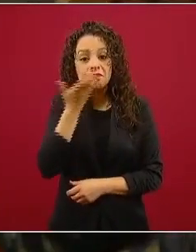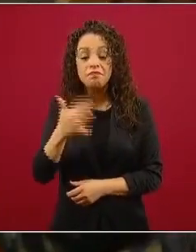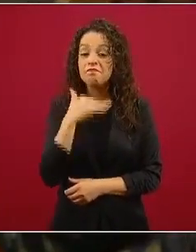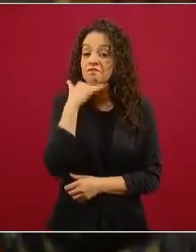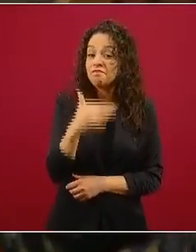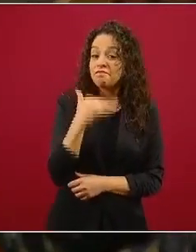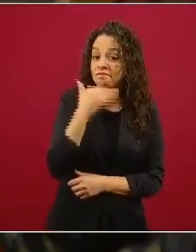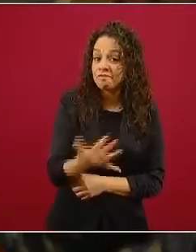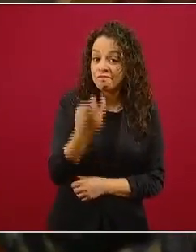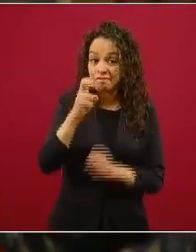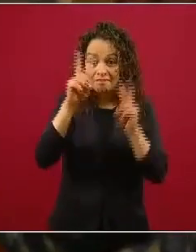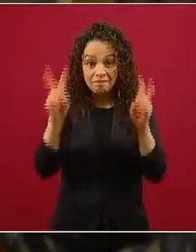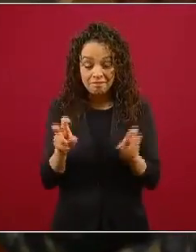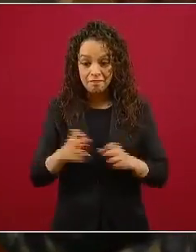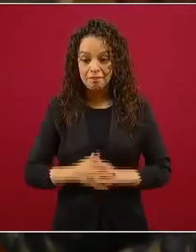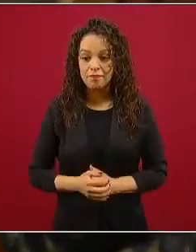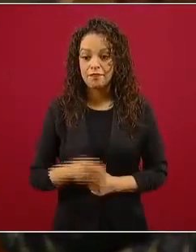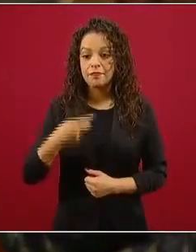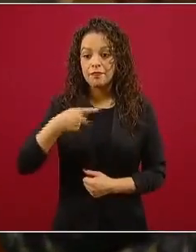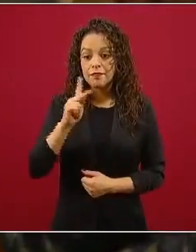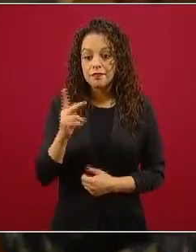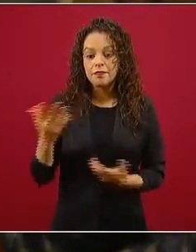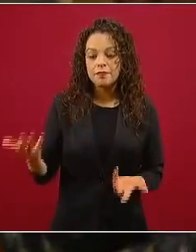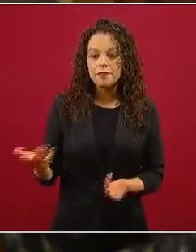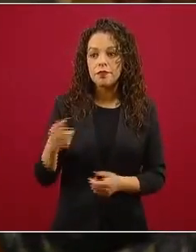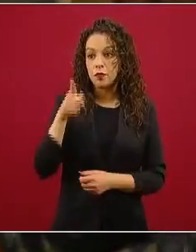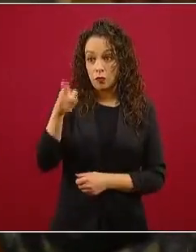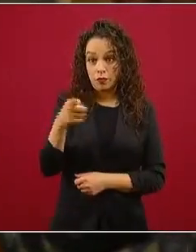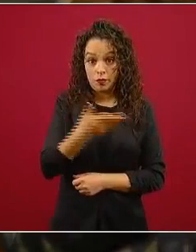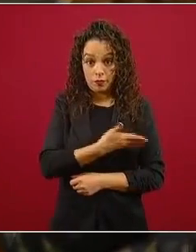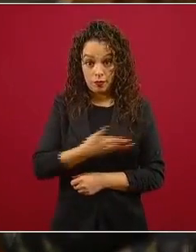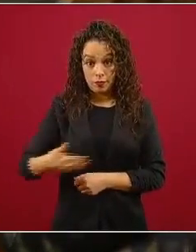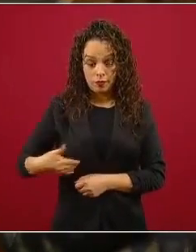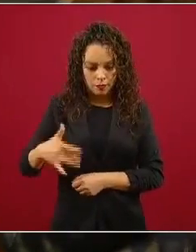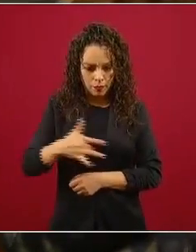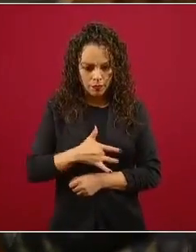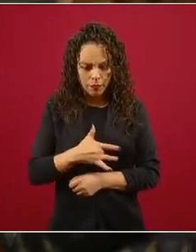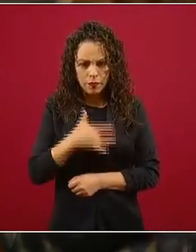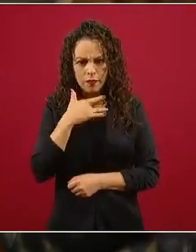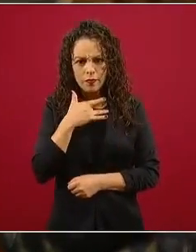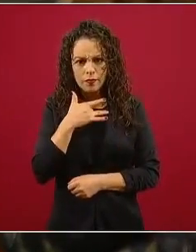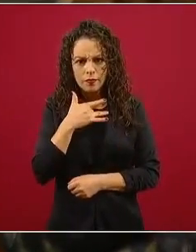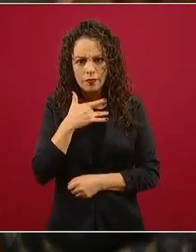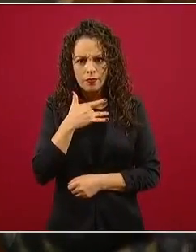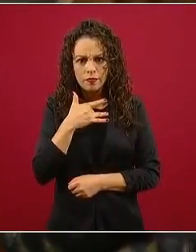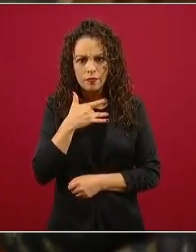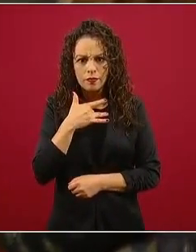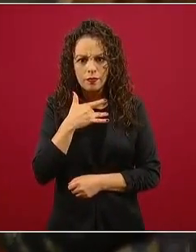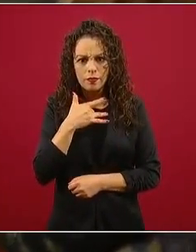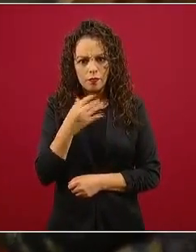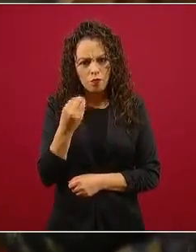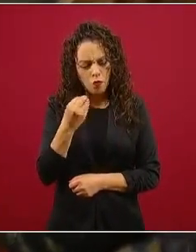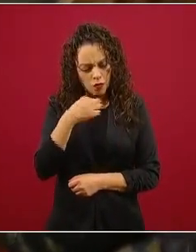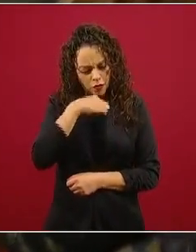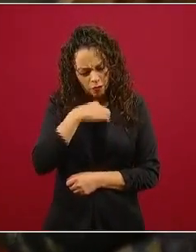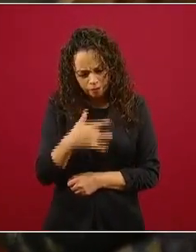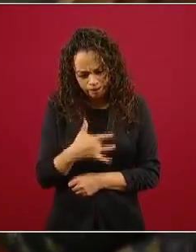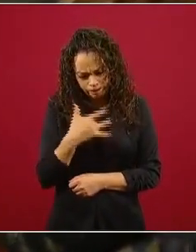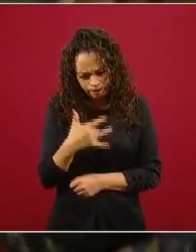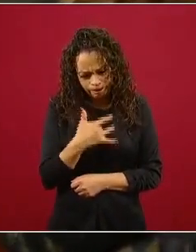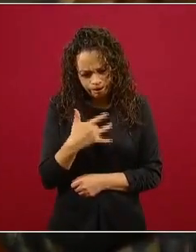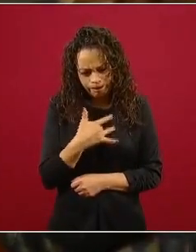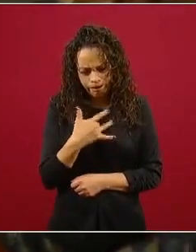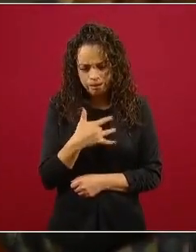presidente, de esta empatía que ha generado con millones de ciudadanos mexicanos